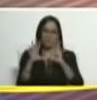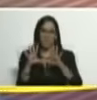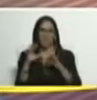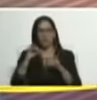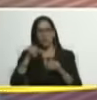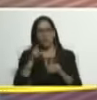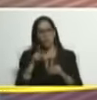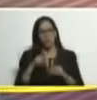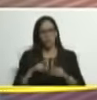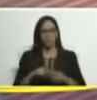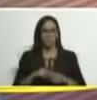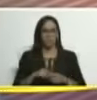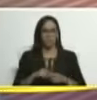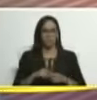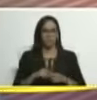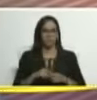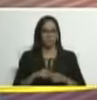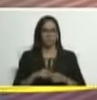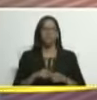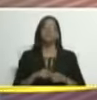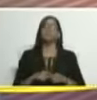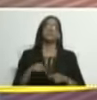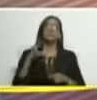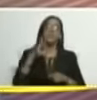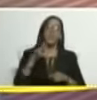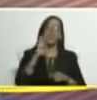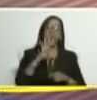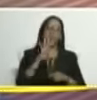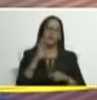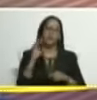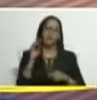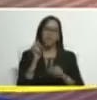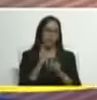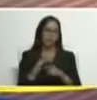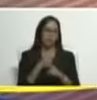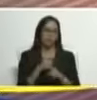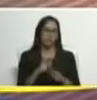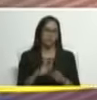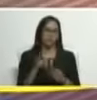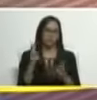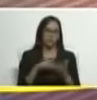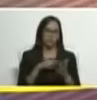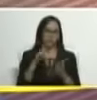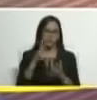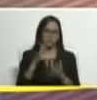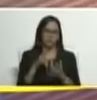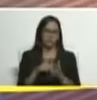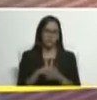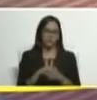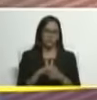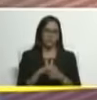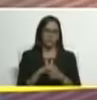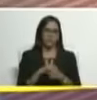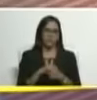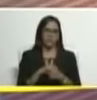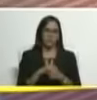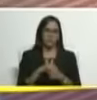Doha, Qatar. El 3 y 4 de agosto, 2023 estoy hablando, Milán,